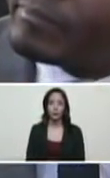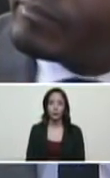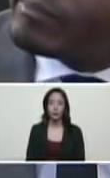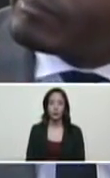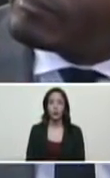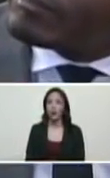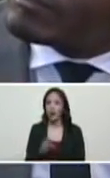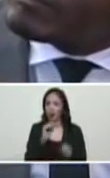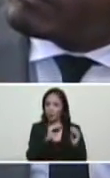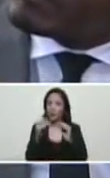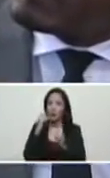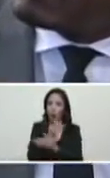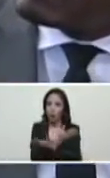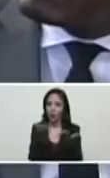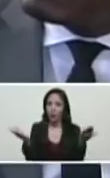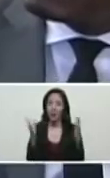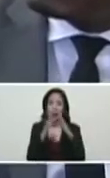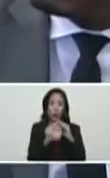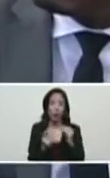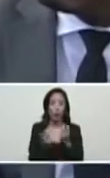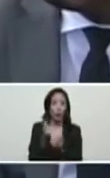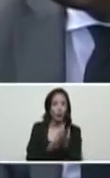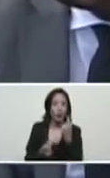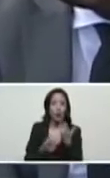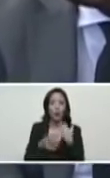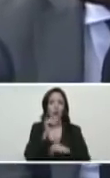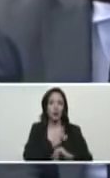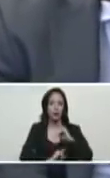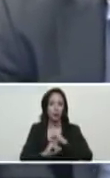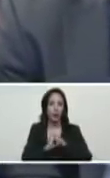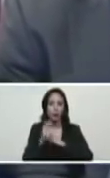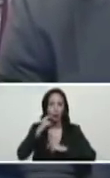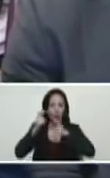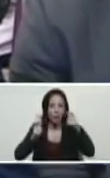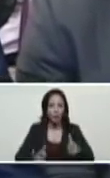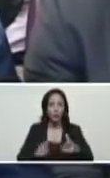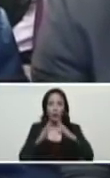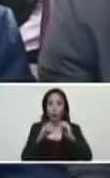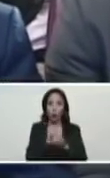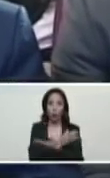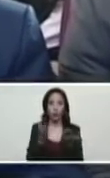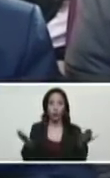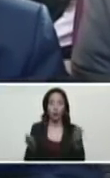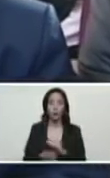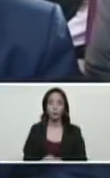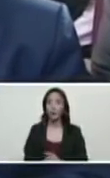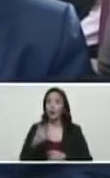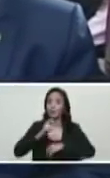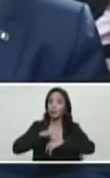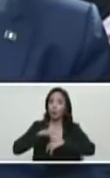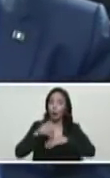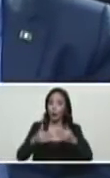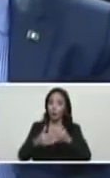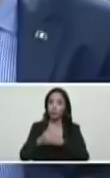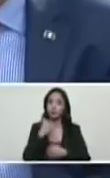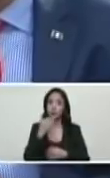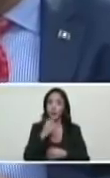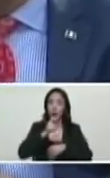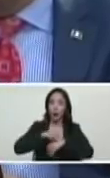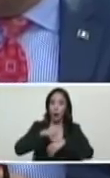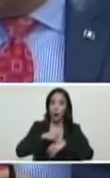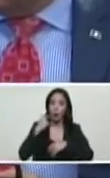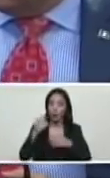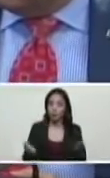embajadoras, y a todos los inversionistas internacionales, va a llegar la hora